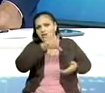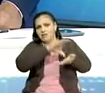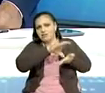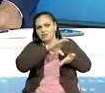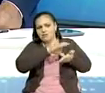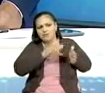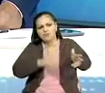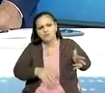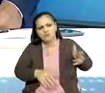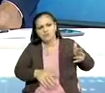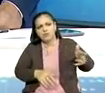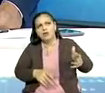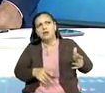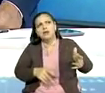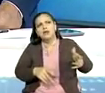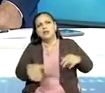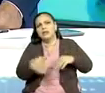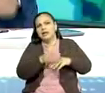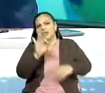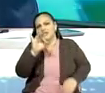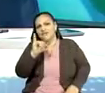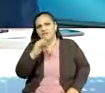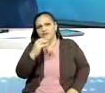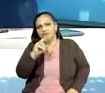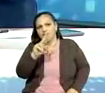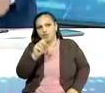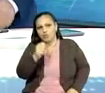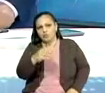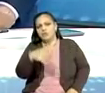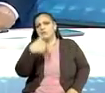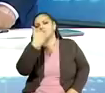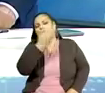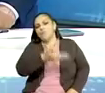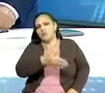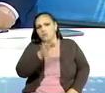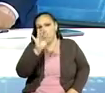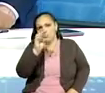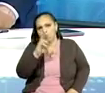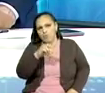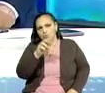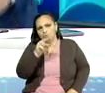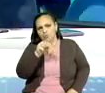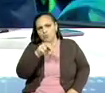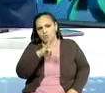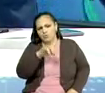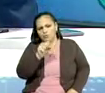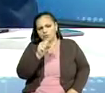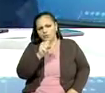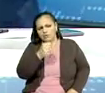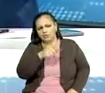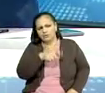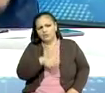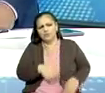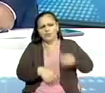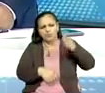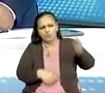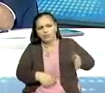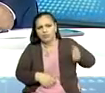calle Ficus, continuación Monjas. ¿Después? Tenemos aproximadamente 2 cuadras desde Guayacanes hacia